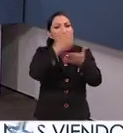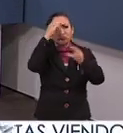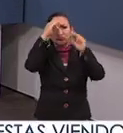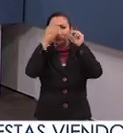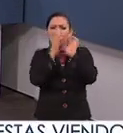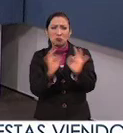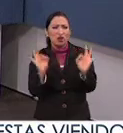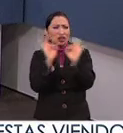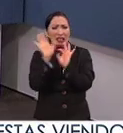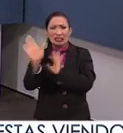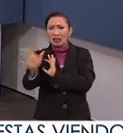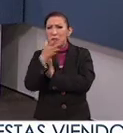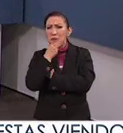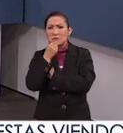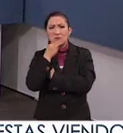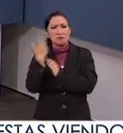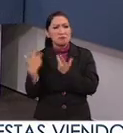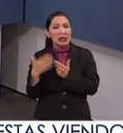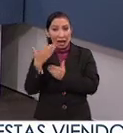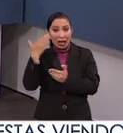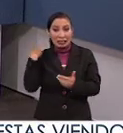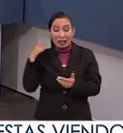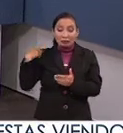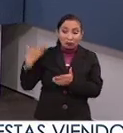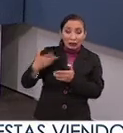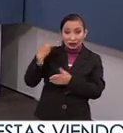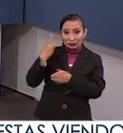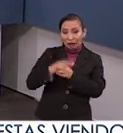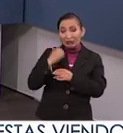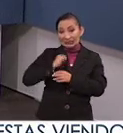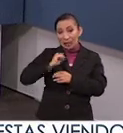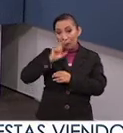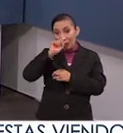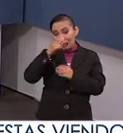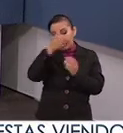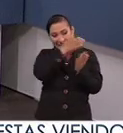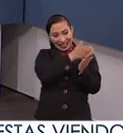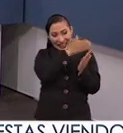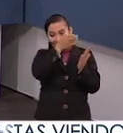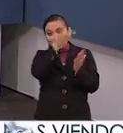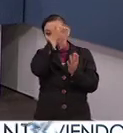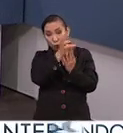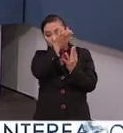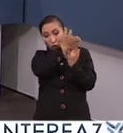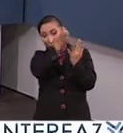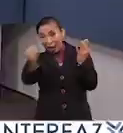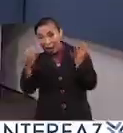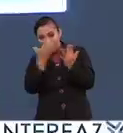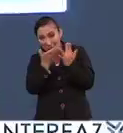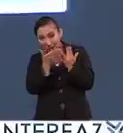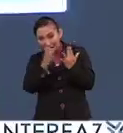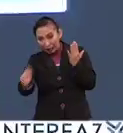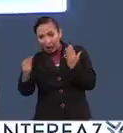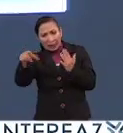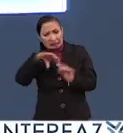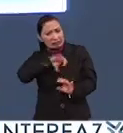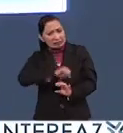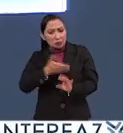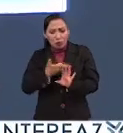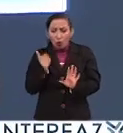muy importante, creo que de los más importantes que hemos tenido en la segunda mitad del siglo XX, pues tuvo una gran afición, yo diría una